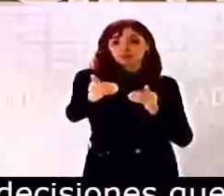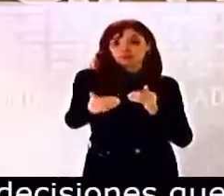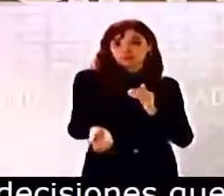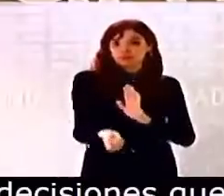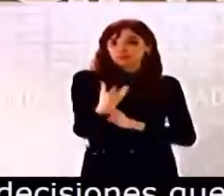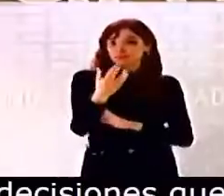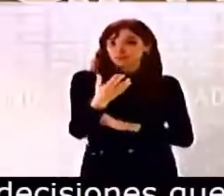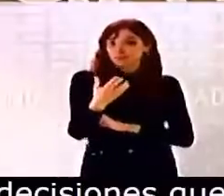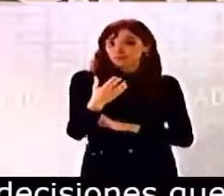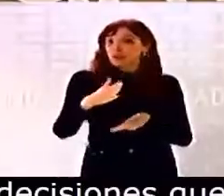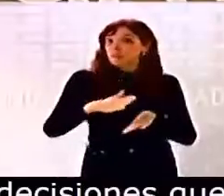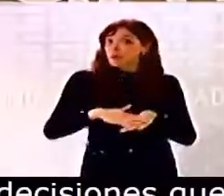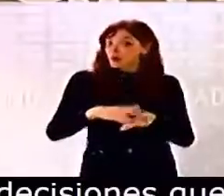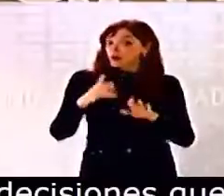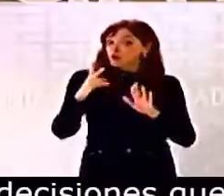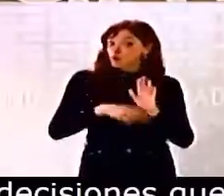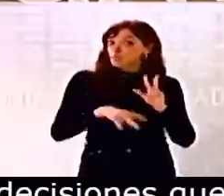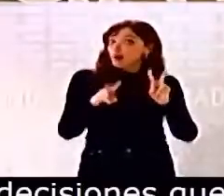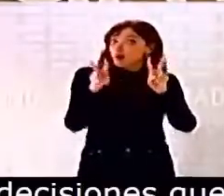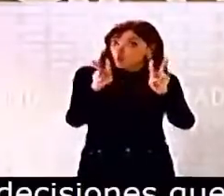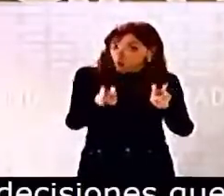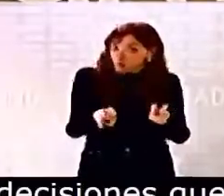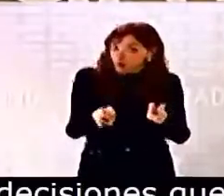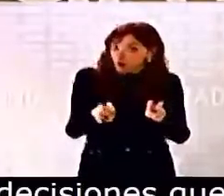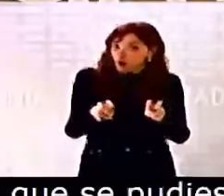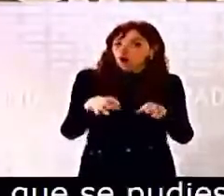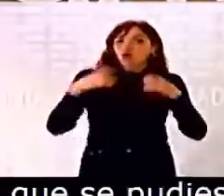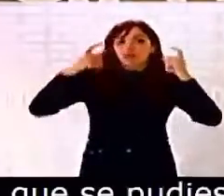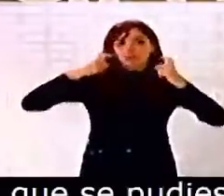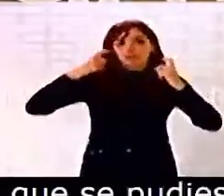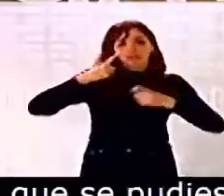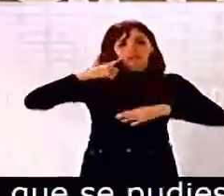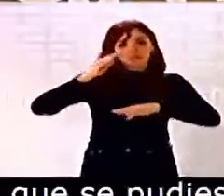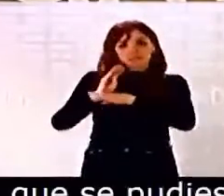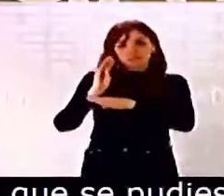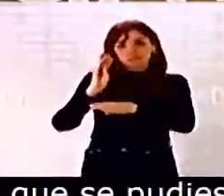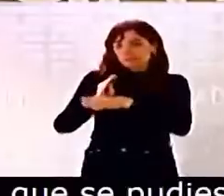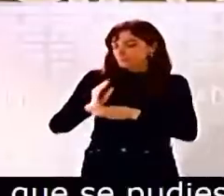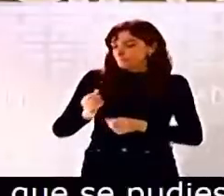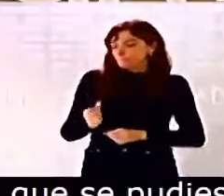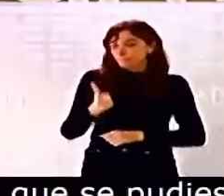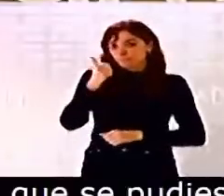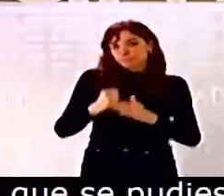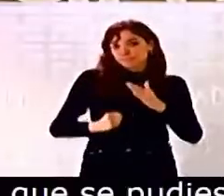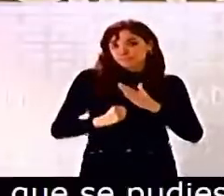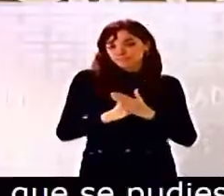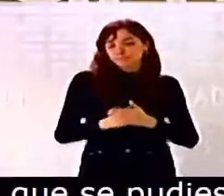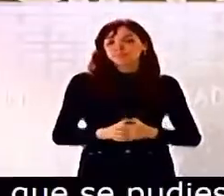que se pudiesen producir fuesen lo más seguras posibles.